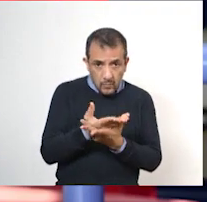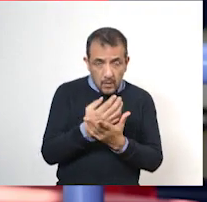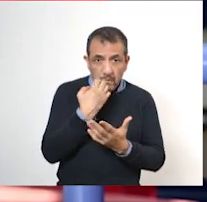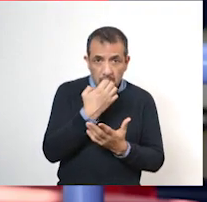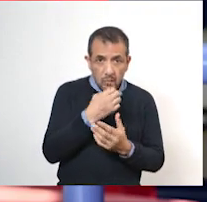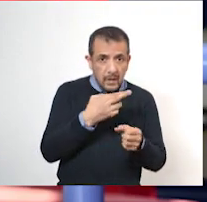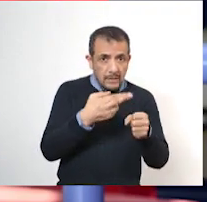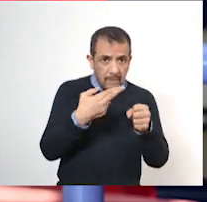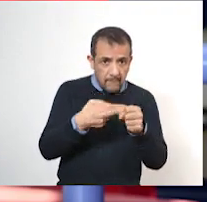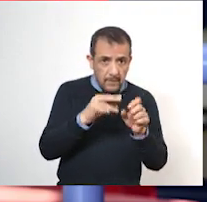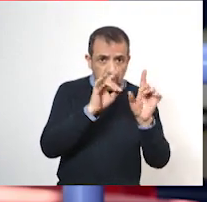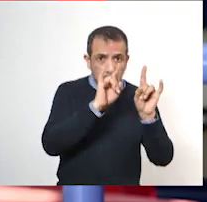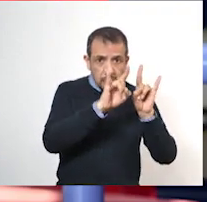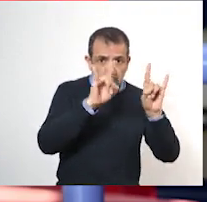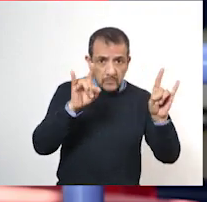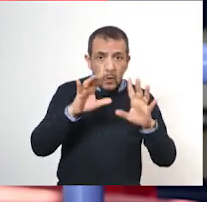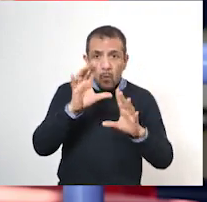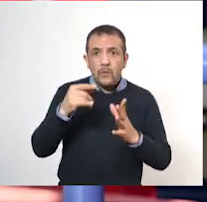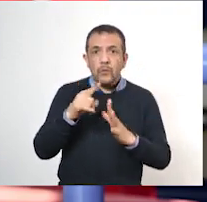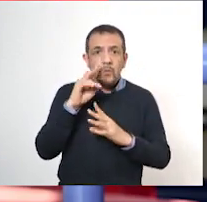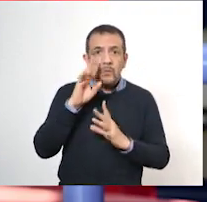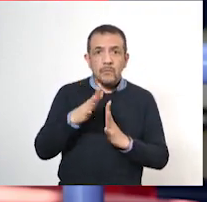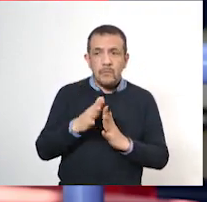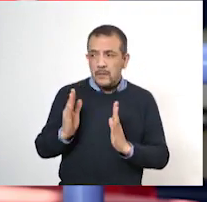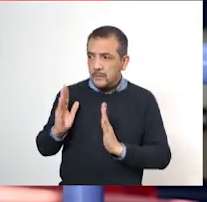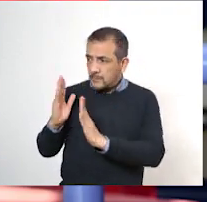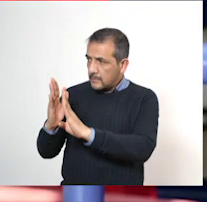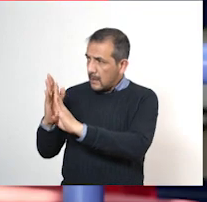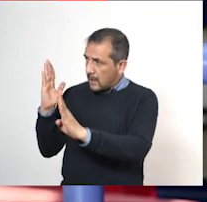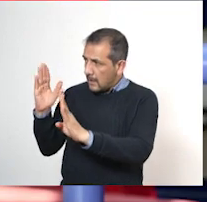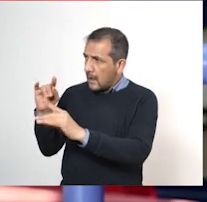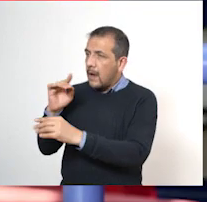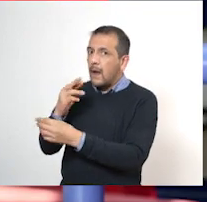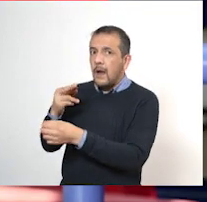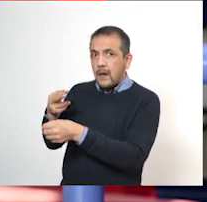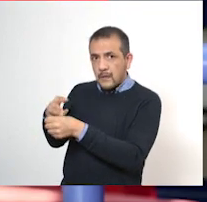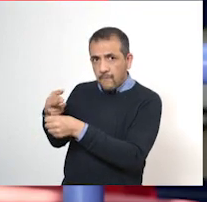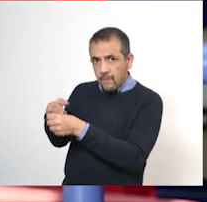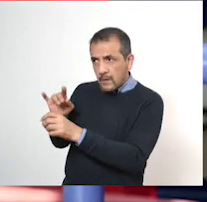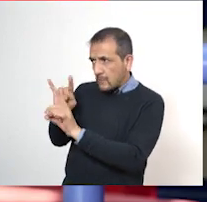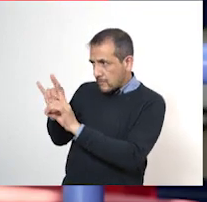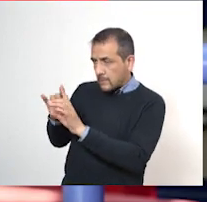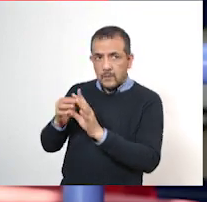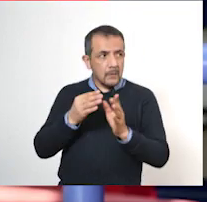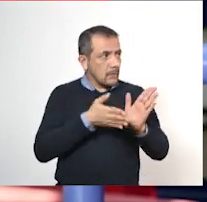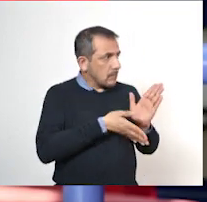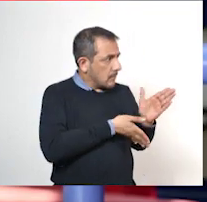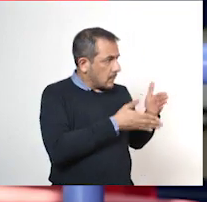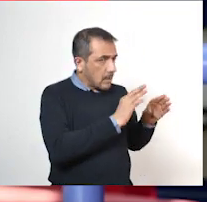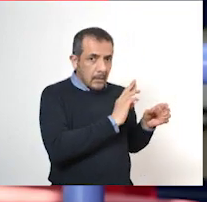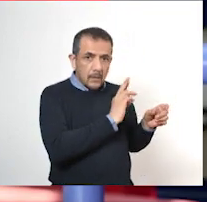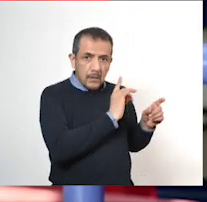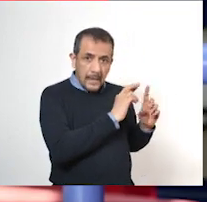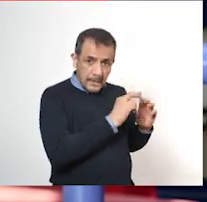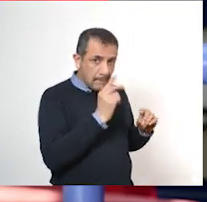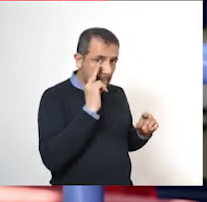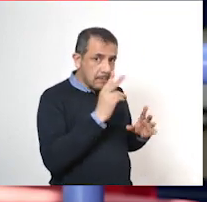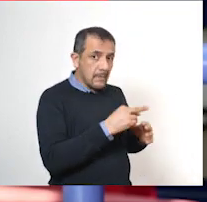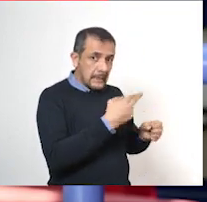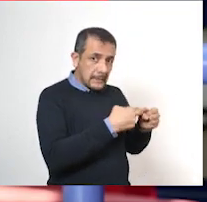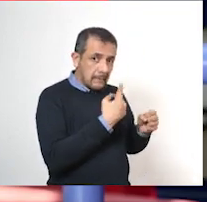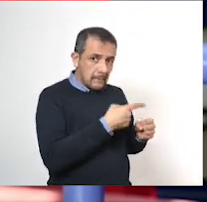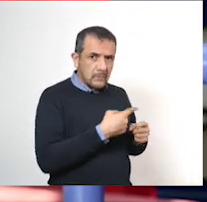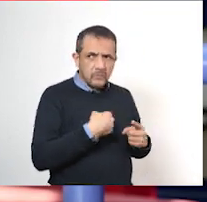refrescos. Cuando vas caminando en la calle y ves a los lados los comercios, ves anuncios de refrescos, eso es ambiente obesogénico porque